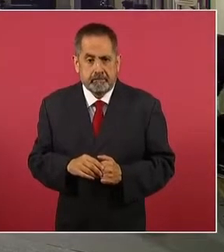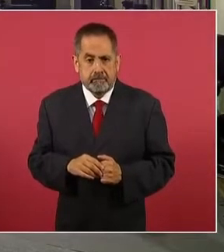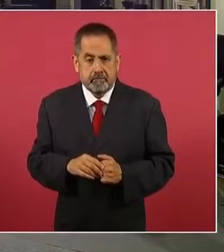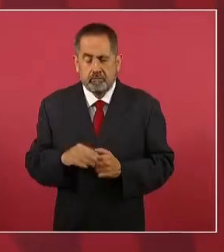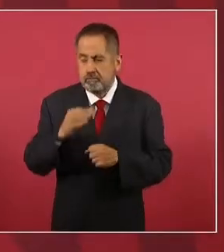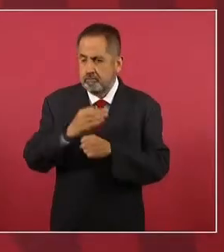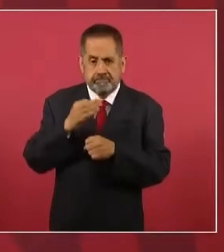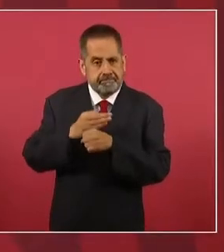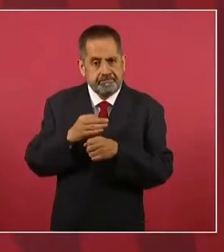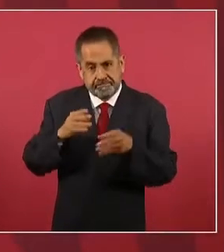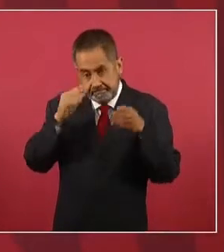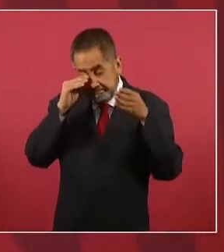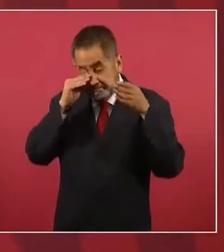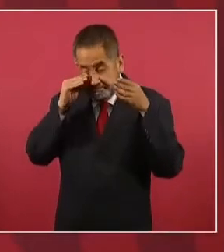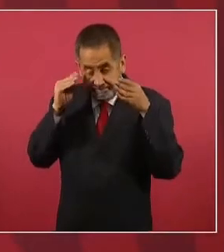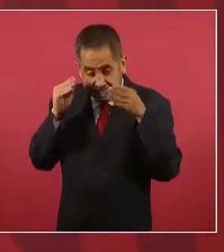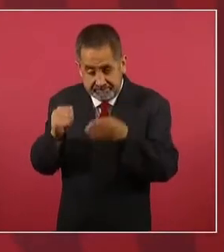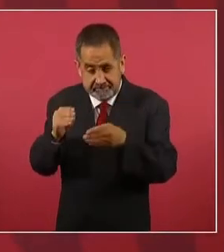estamos en eso.